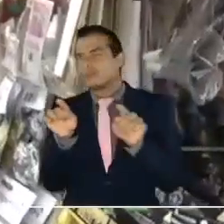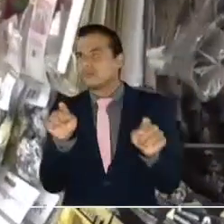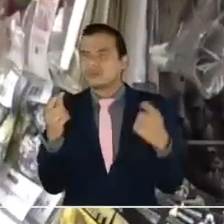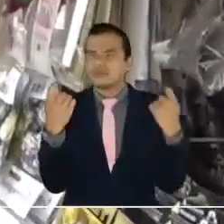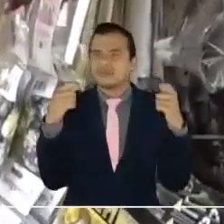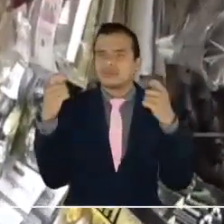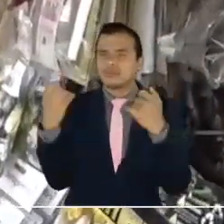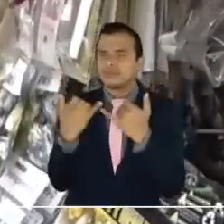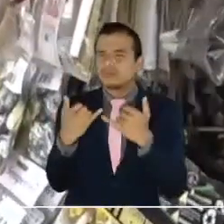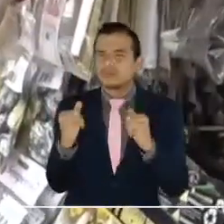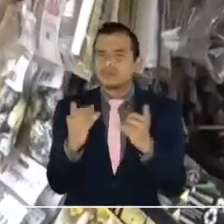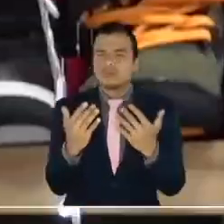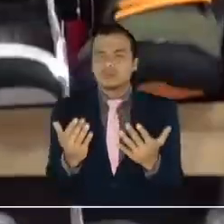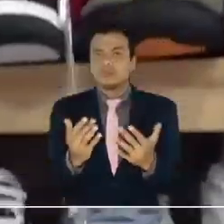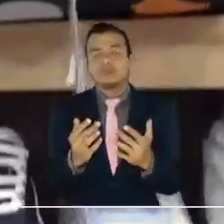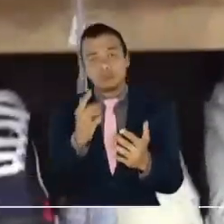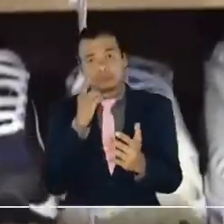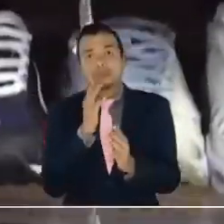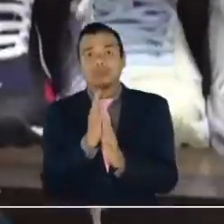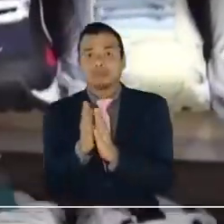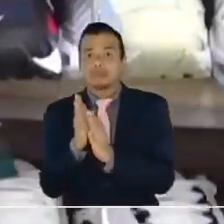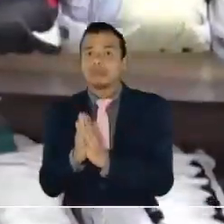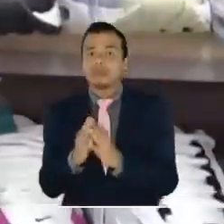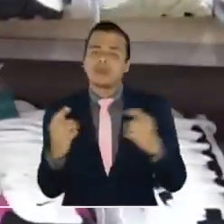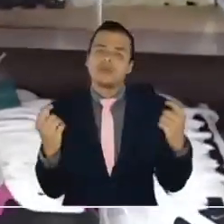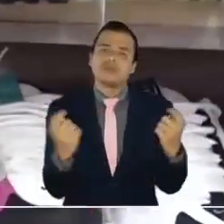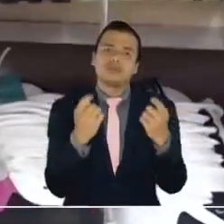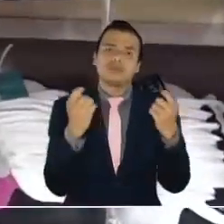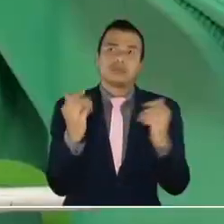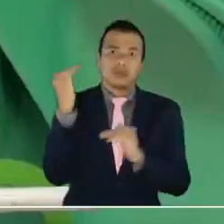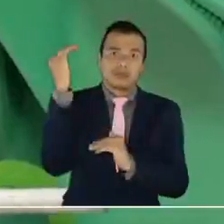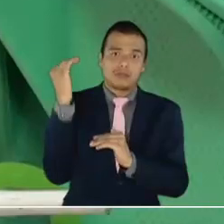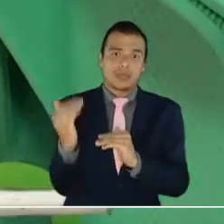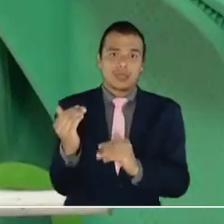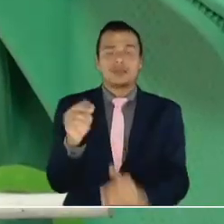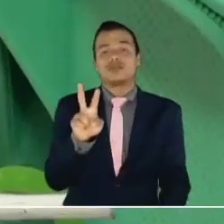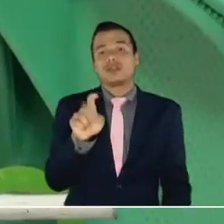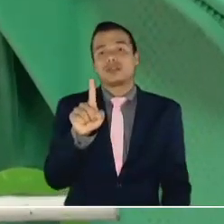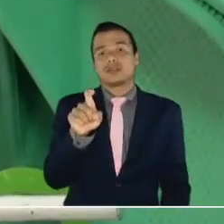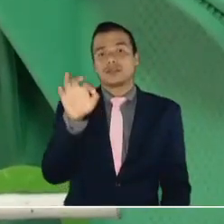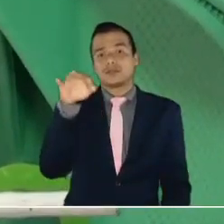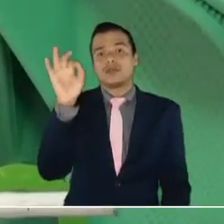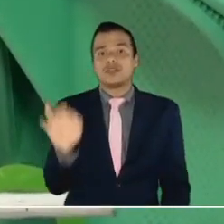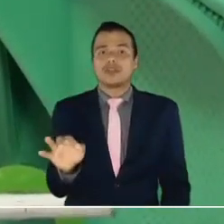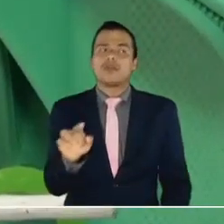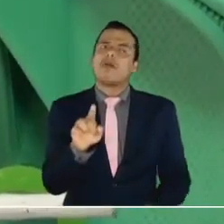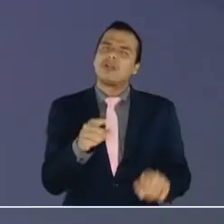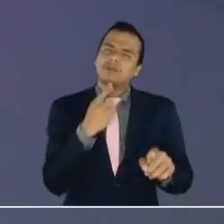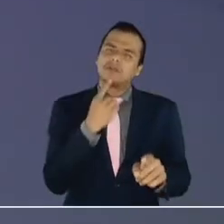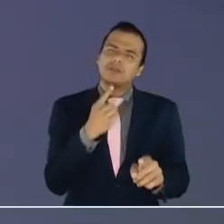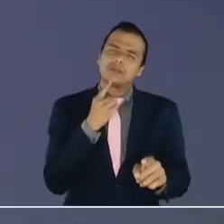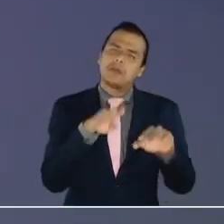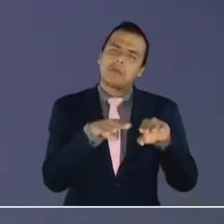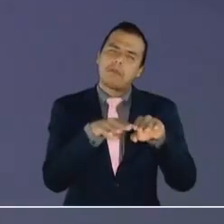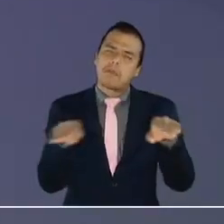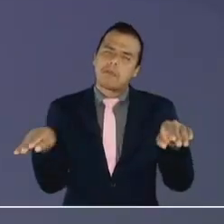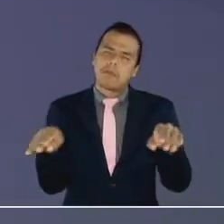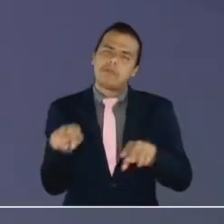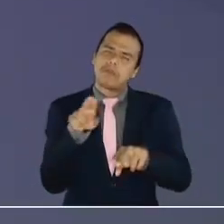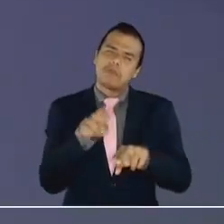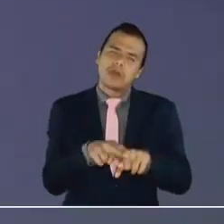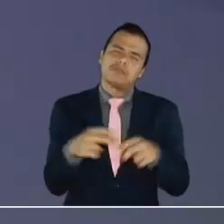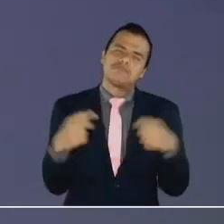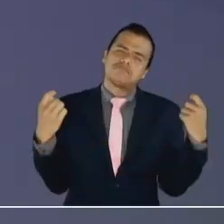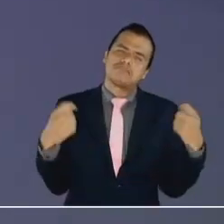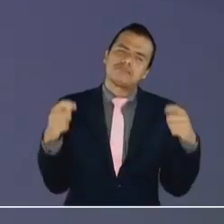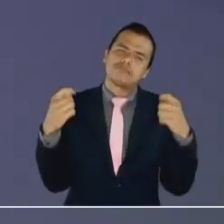ventas bajaron o siguieron igual. Un pequeño porcentaje reportó mejoría, una tendencia que esperan se reverse para el final del año. Sobre todo el comercio ya